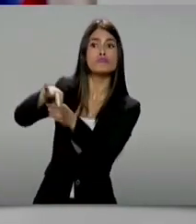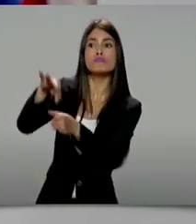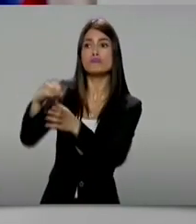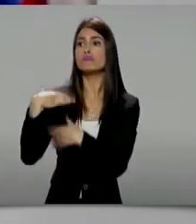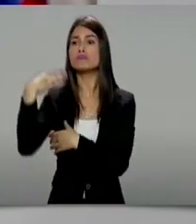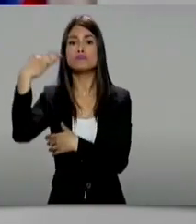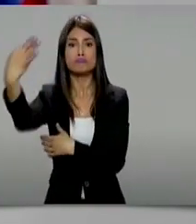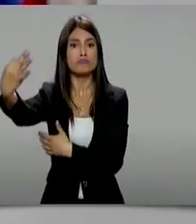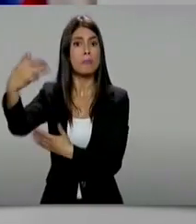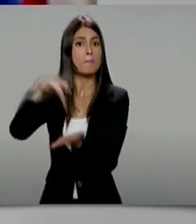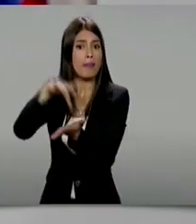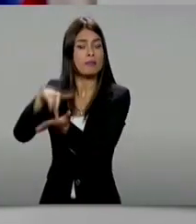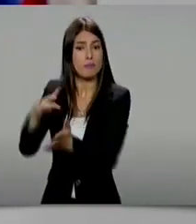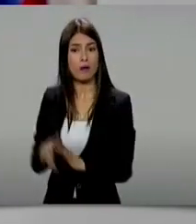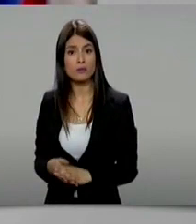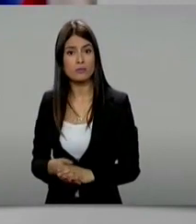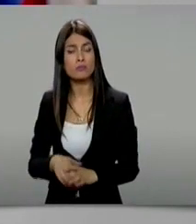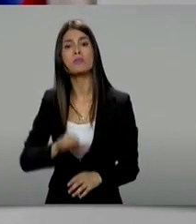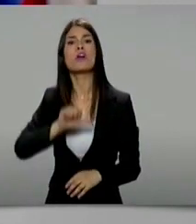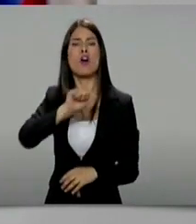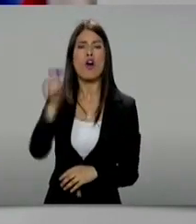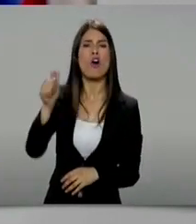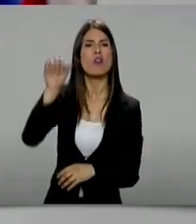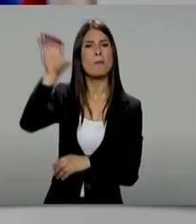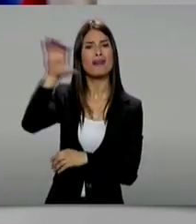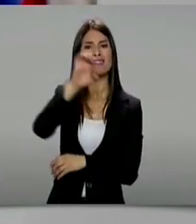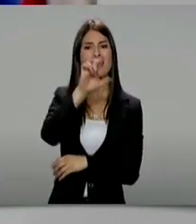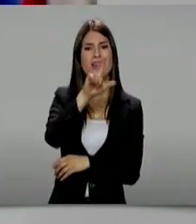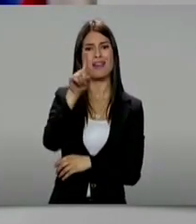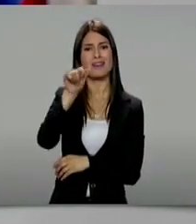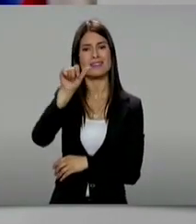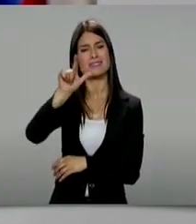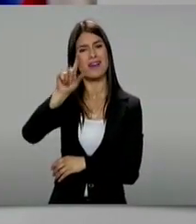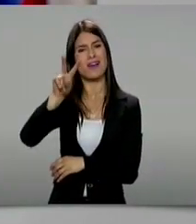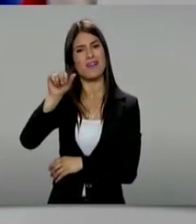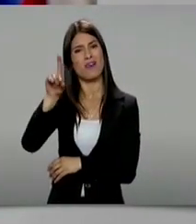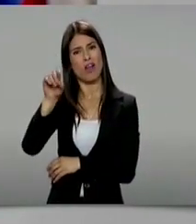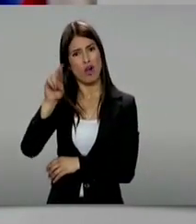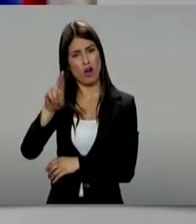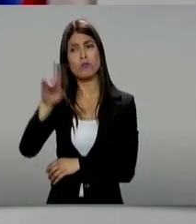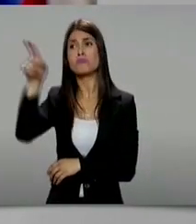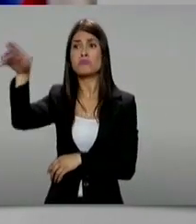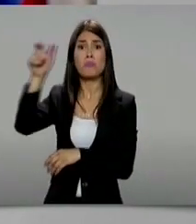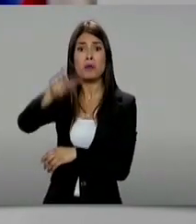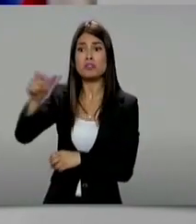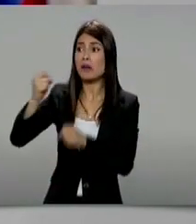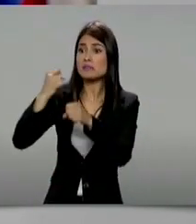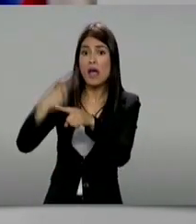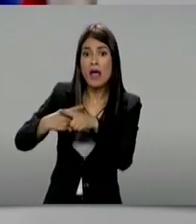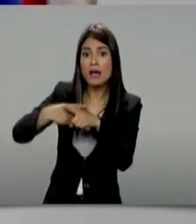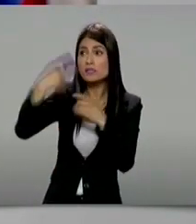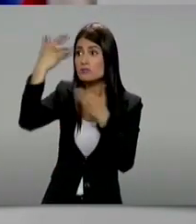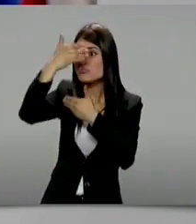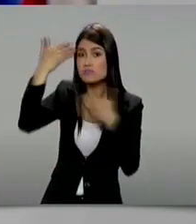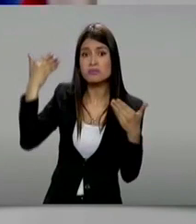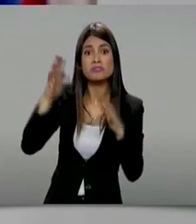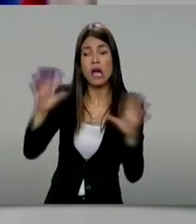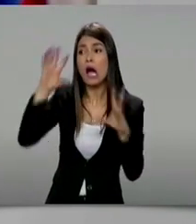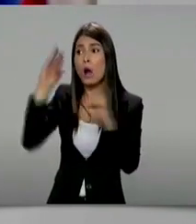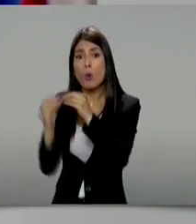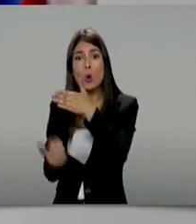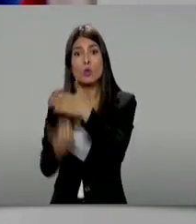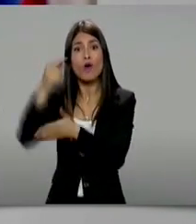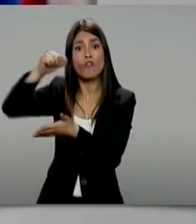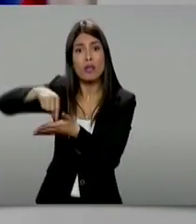muchos otros países los guerrilleros fueron congresistas desde la elección siguiente a la firma de los acuerdos en la